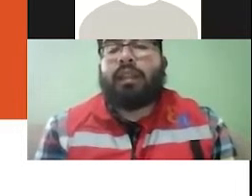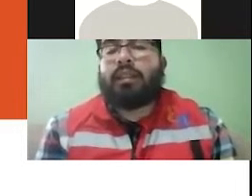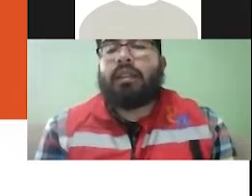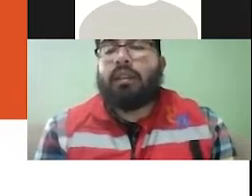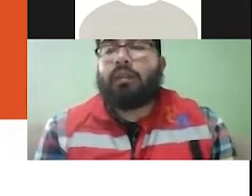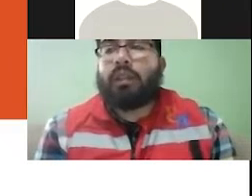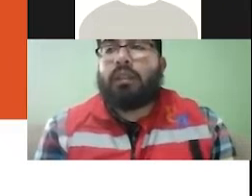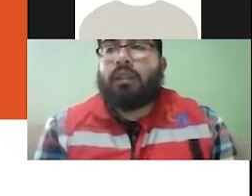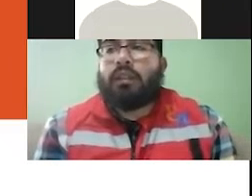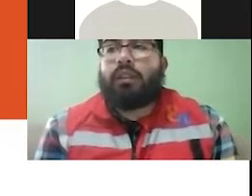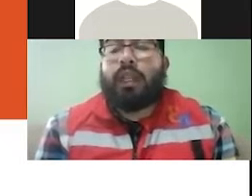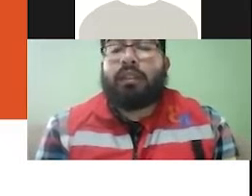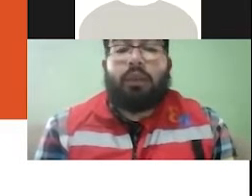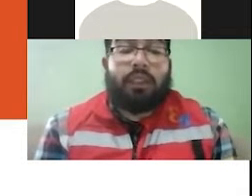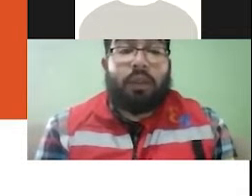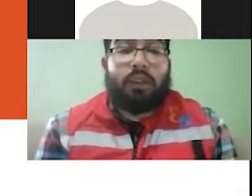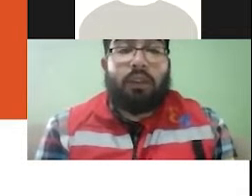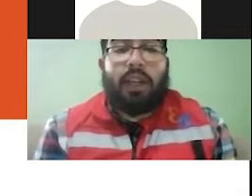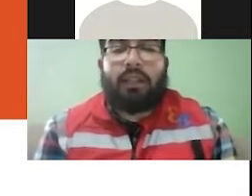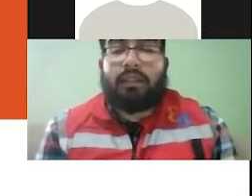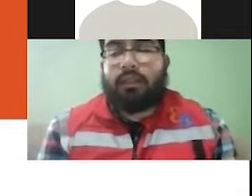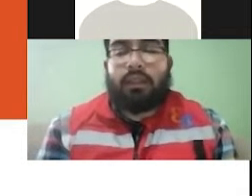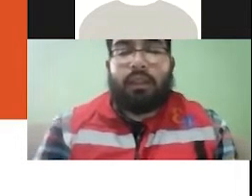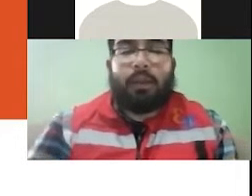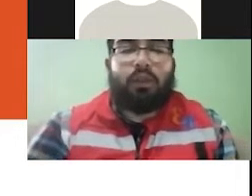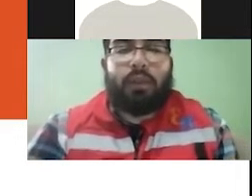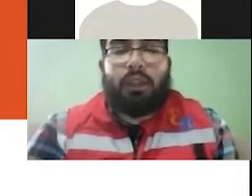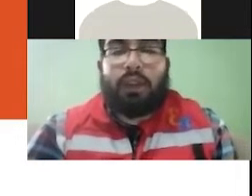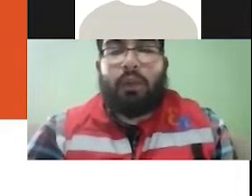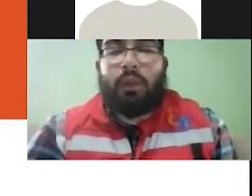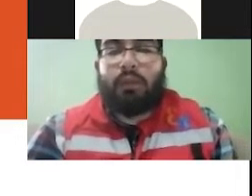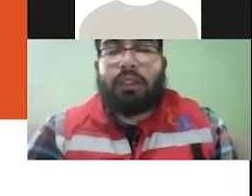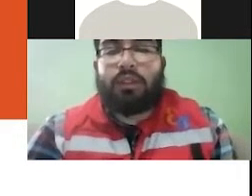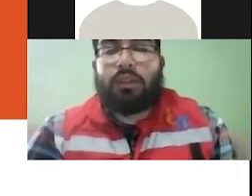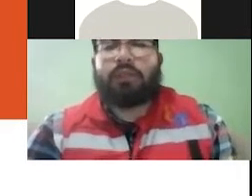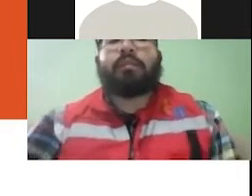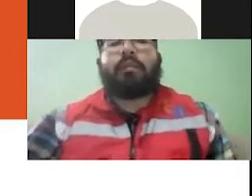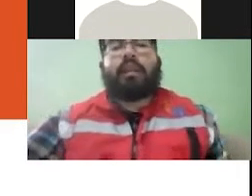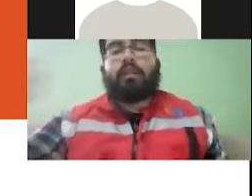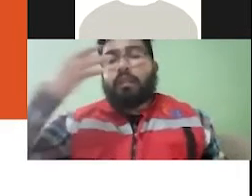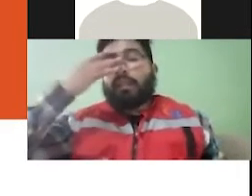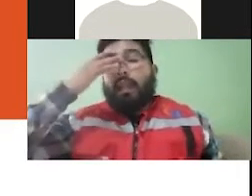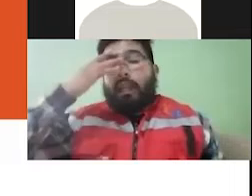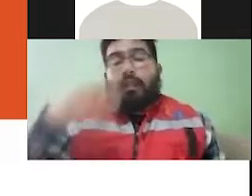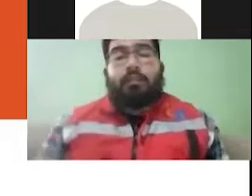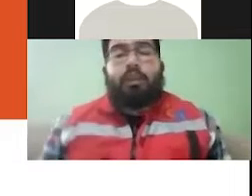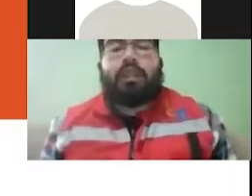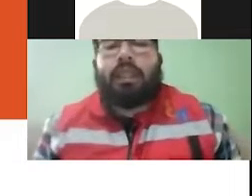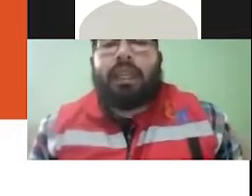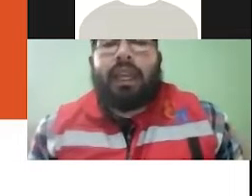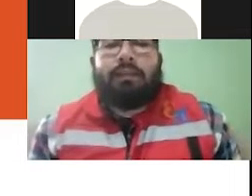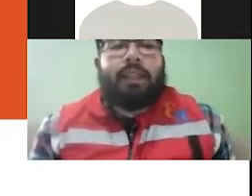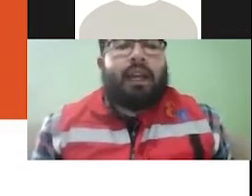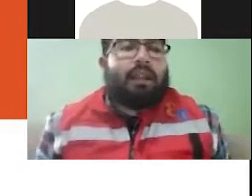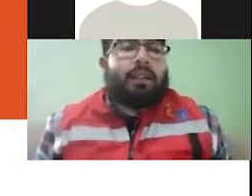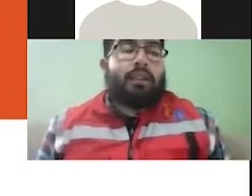idea de decir, híjole, pues si hubiera sido una situación real, quizás con ese minuto y medio, ¿qué hubiéramos hecho, no? Entonces, es importante